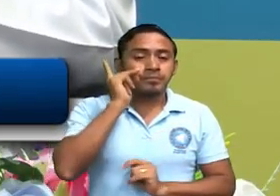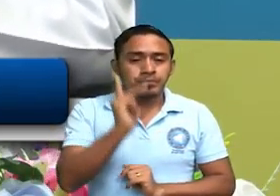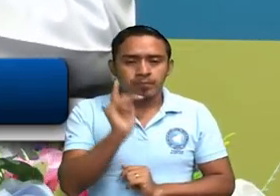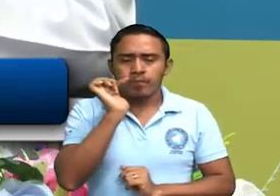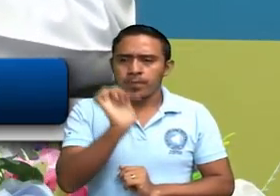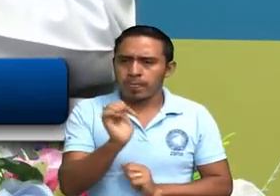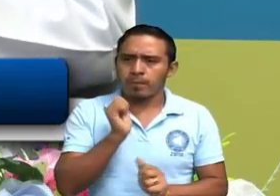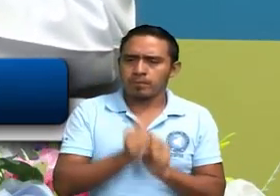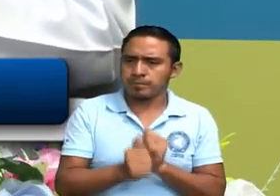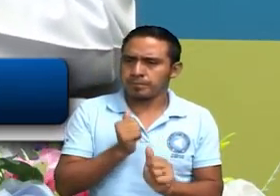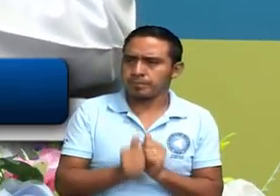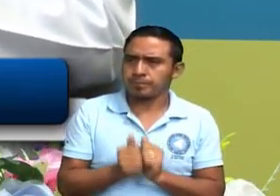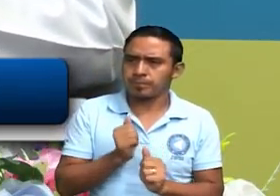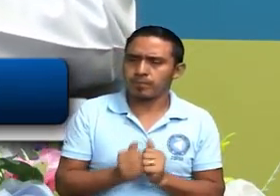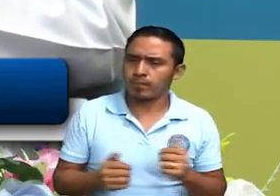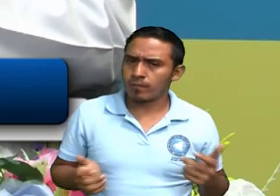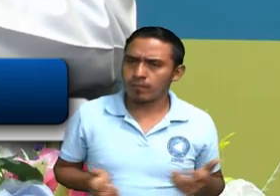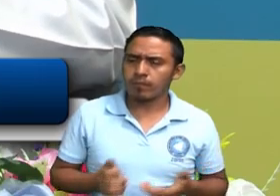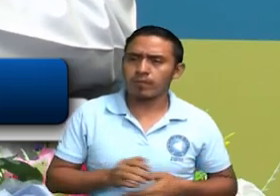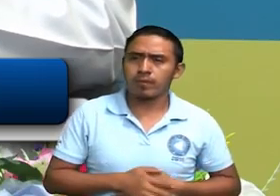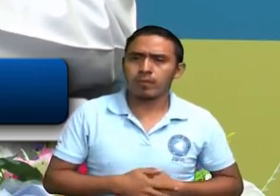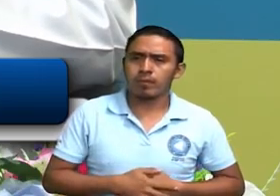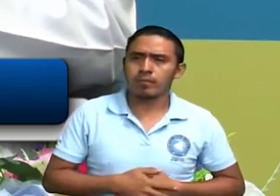una falla,